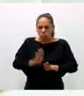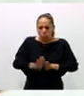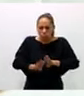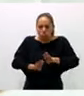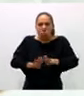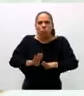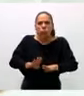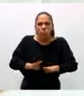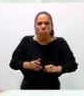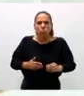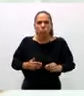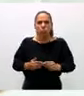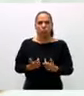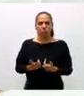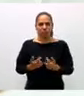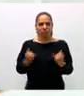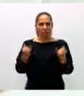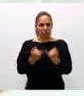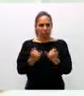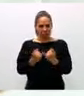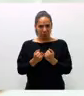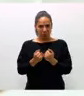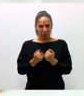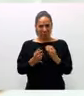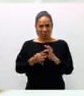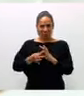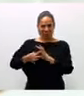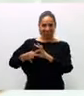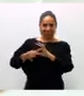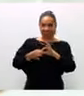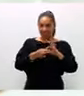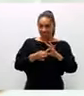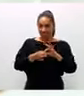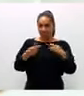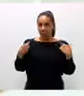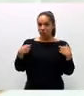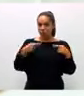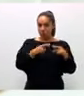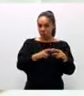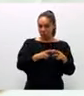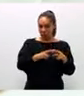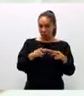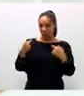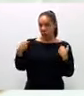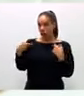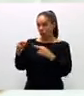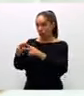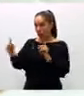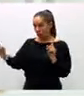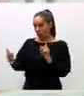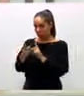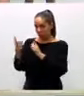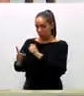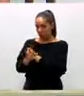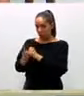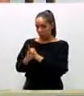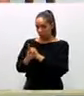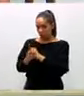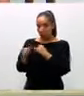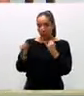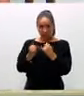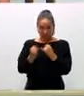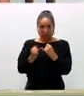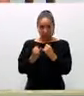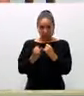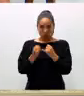tienen entre las y los docentes? Es decir, ¿es el mismo protocolo para resolver un conflicto en los colegiados? Bueno,